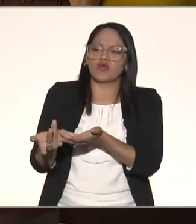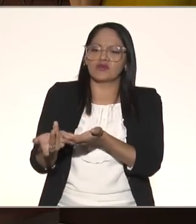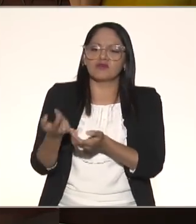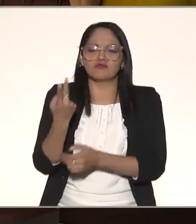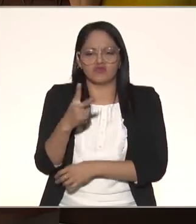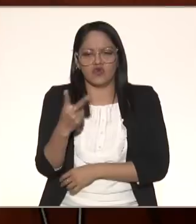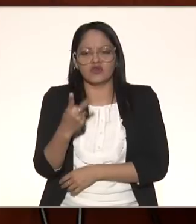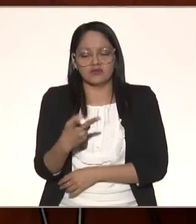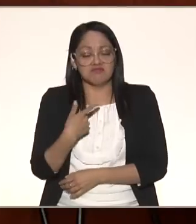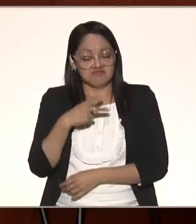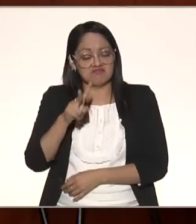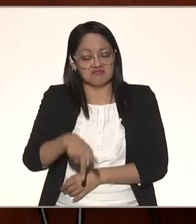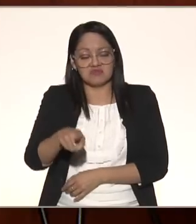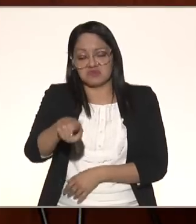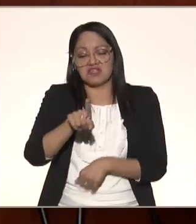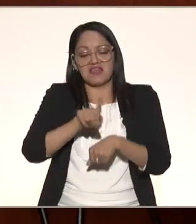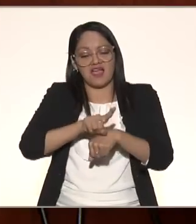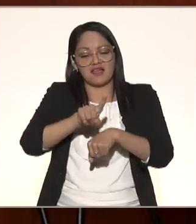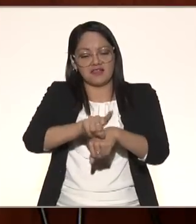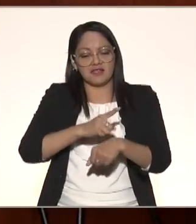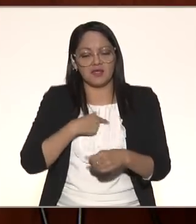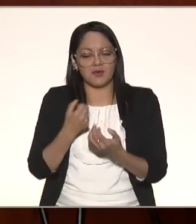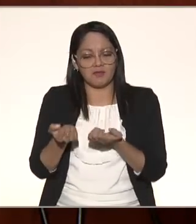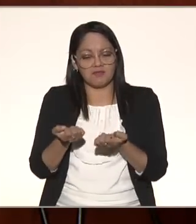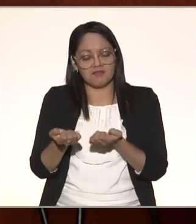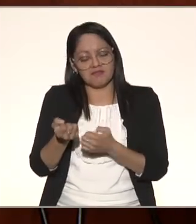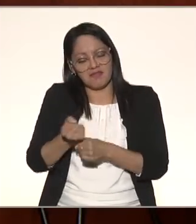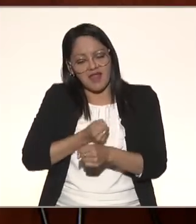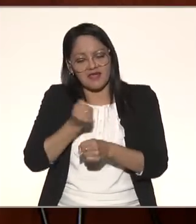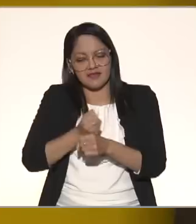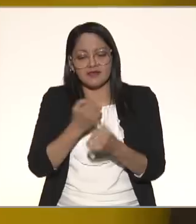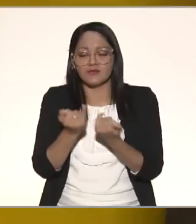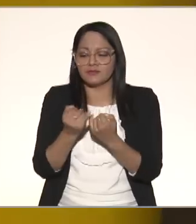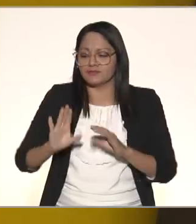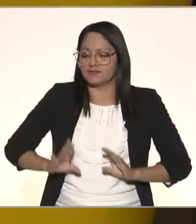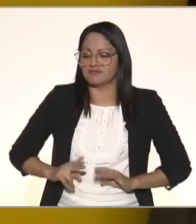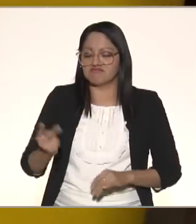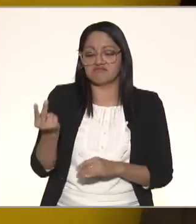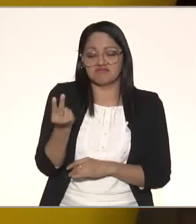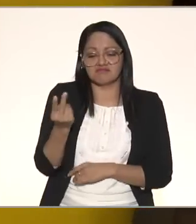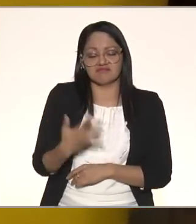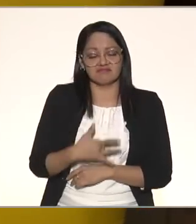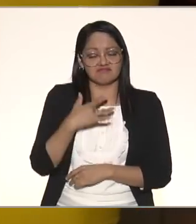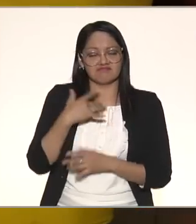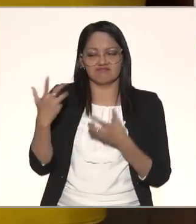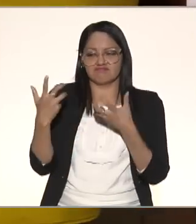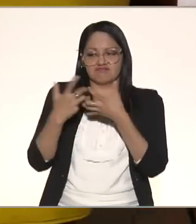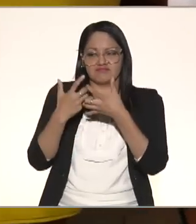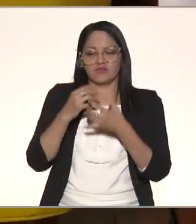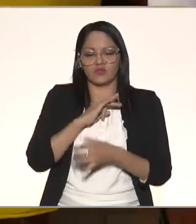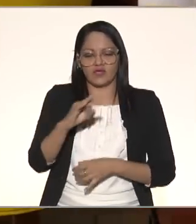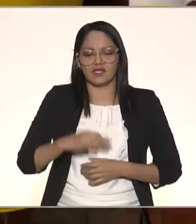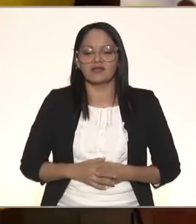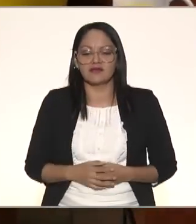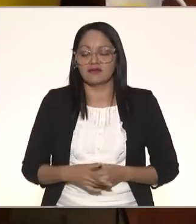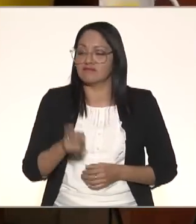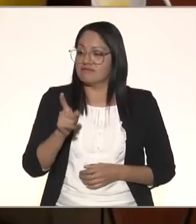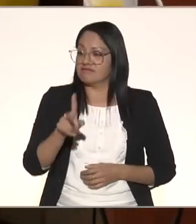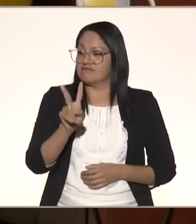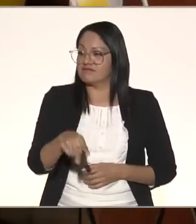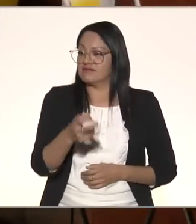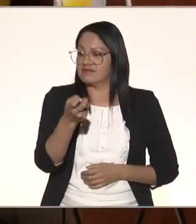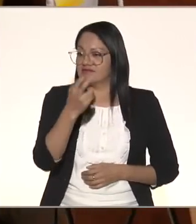un ejercicio interesante de practicar y en pareja además puede ser una exquisita forma de conectarse oye es un